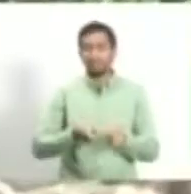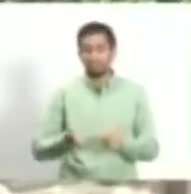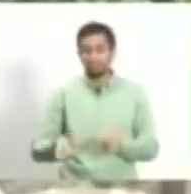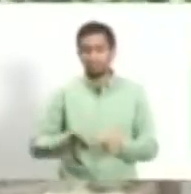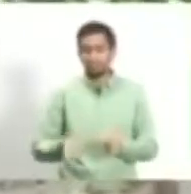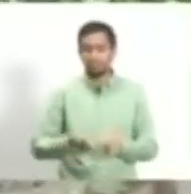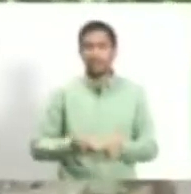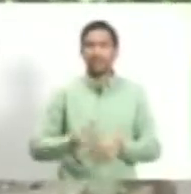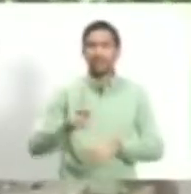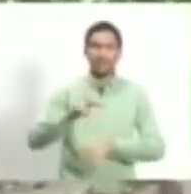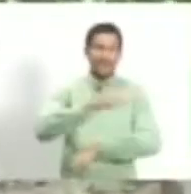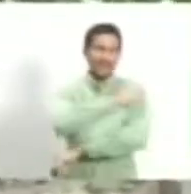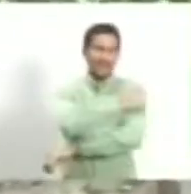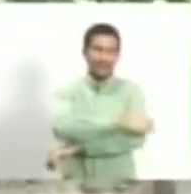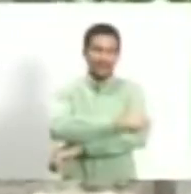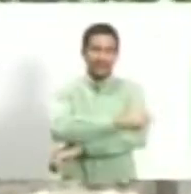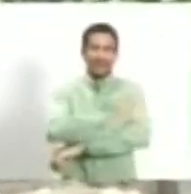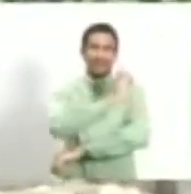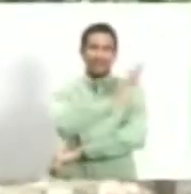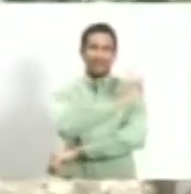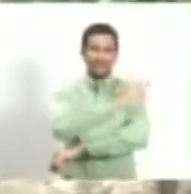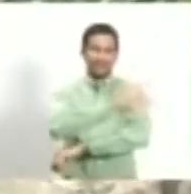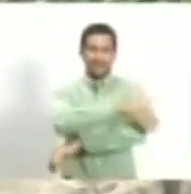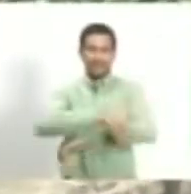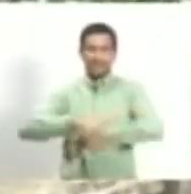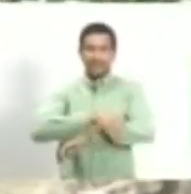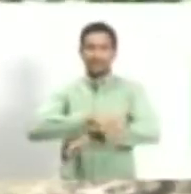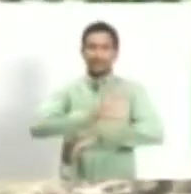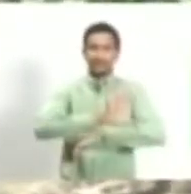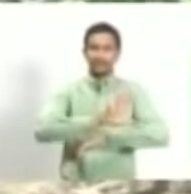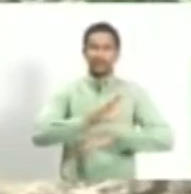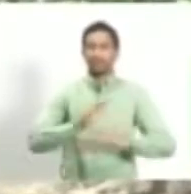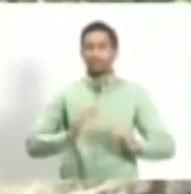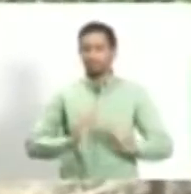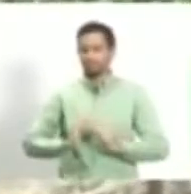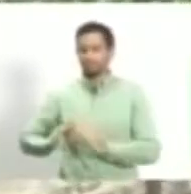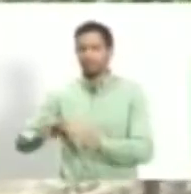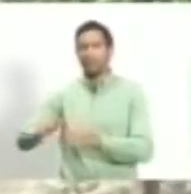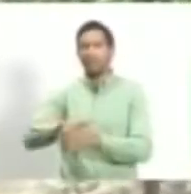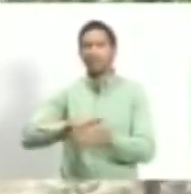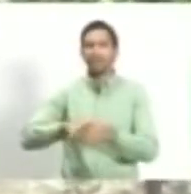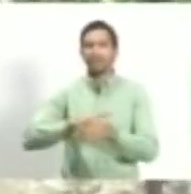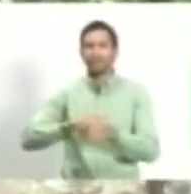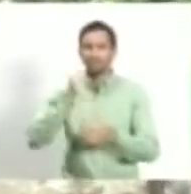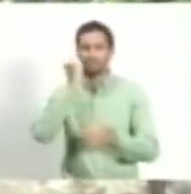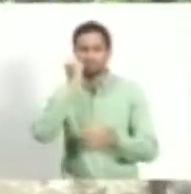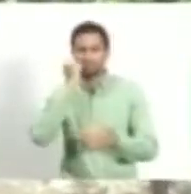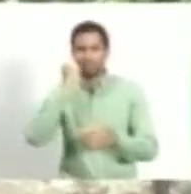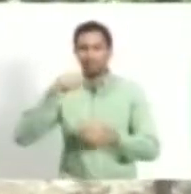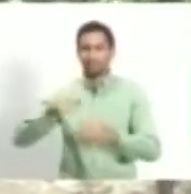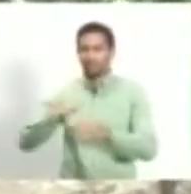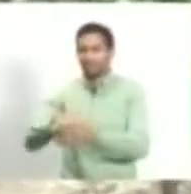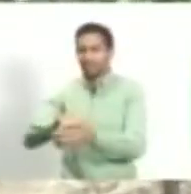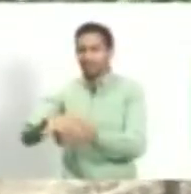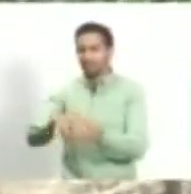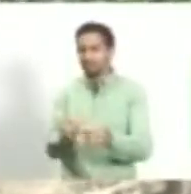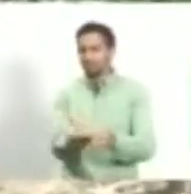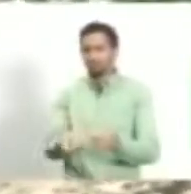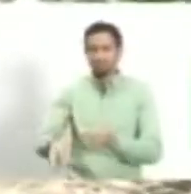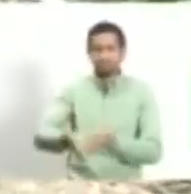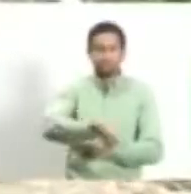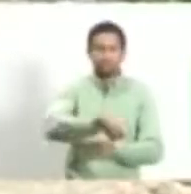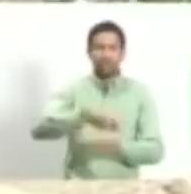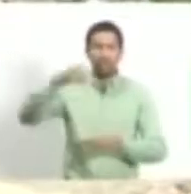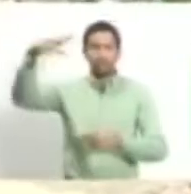exactamente en la carrera 15 con calle 5, en los sectores que colindan con los barrios de La Chinita y La Luz. La gente denuncia que desde el año